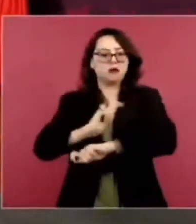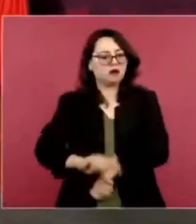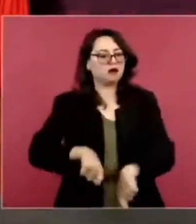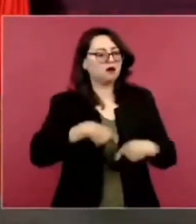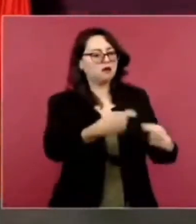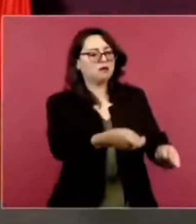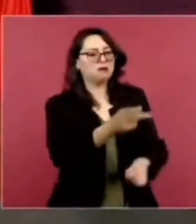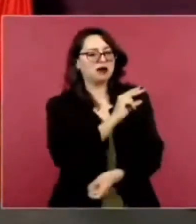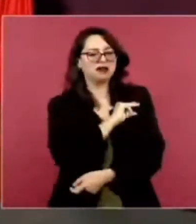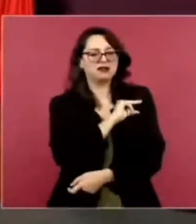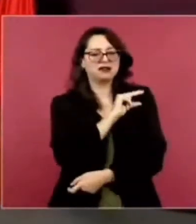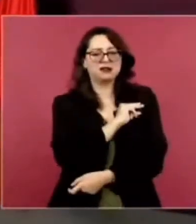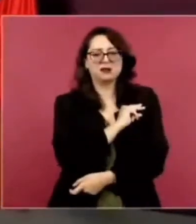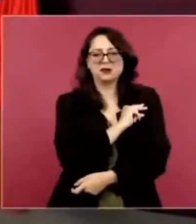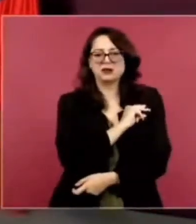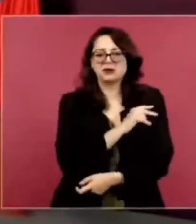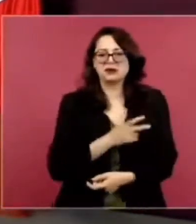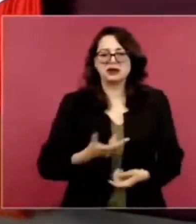Los ferrocarriles,